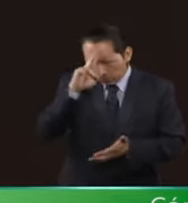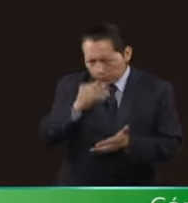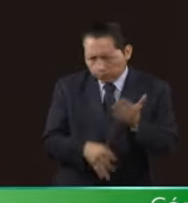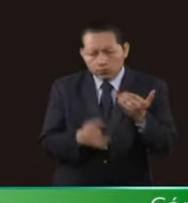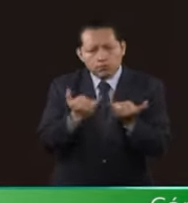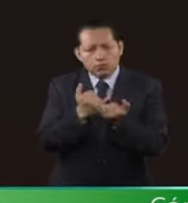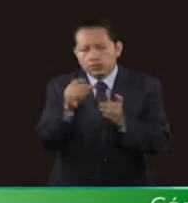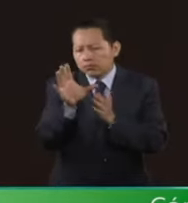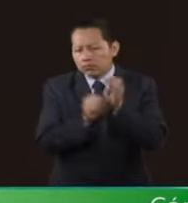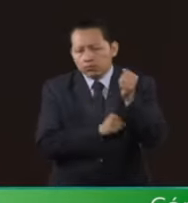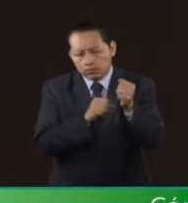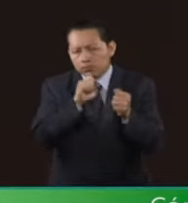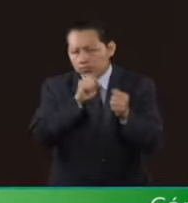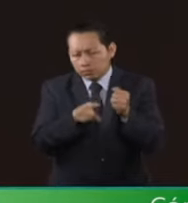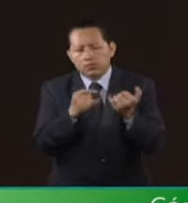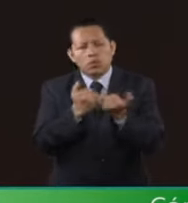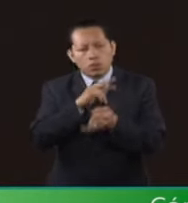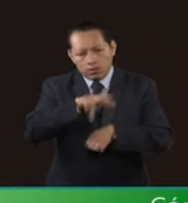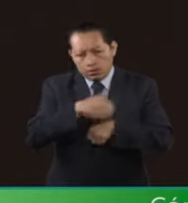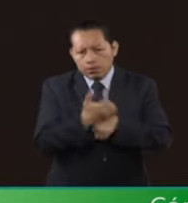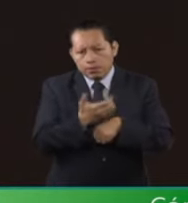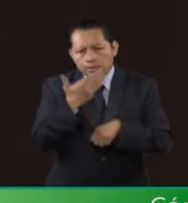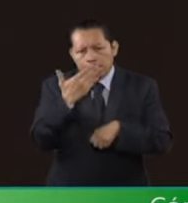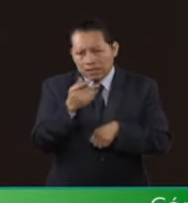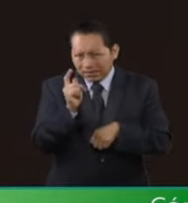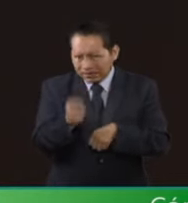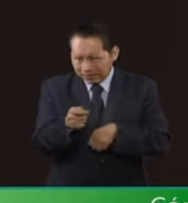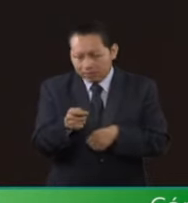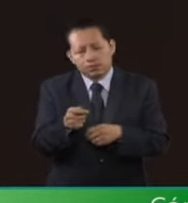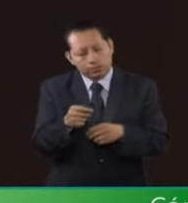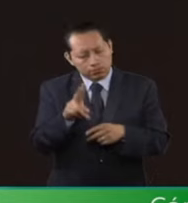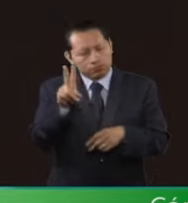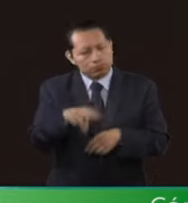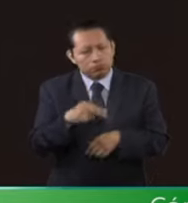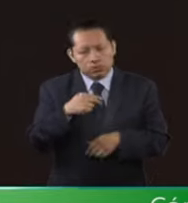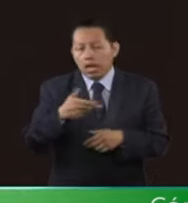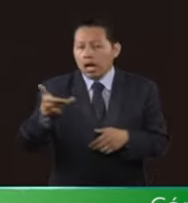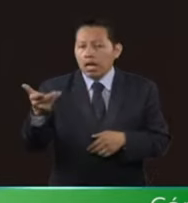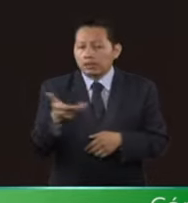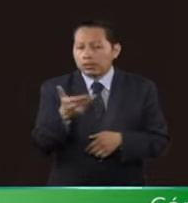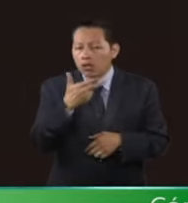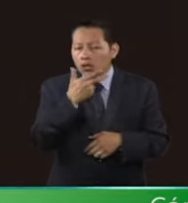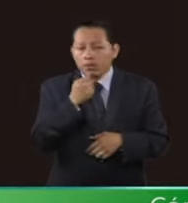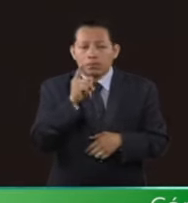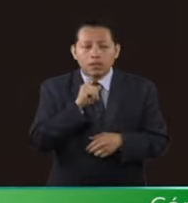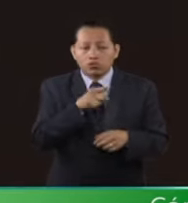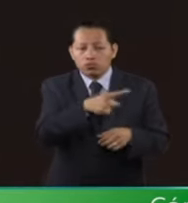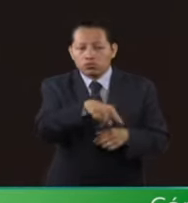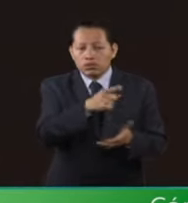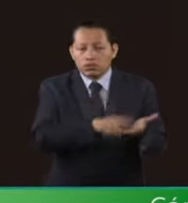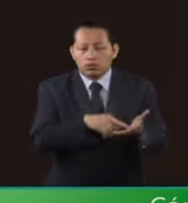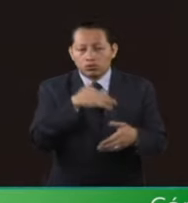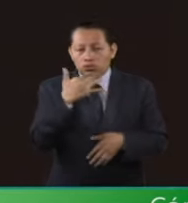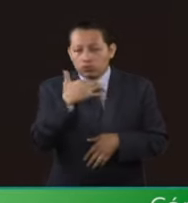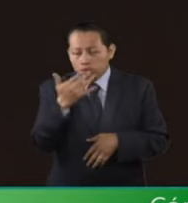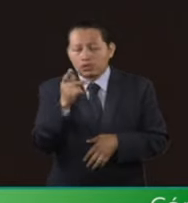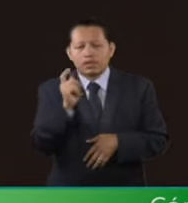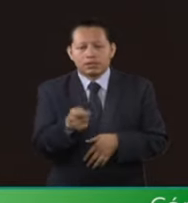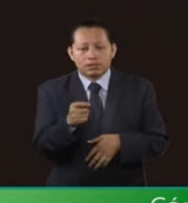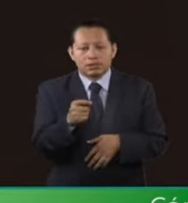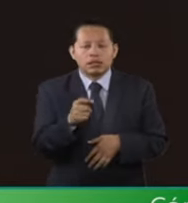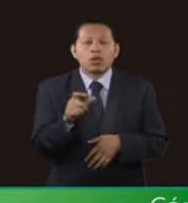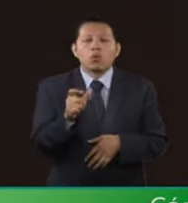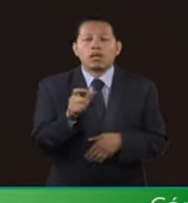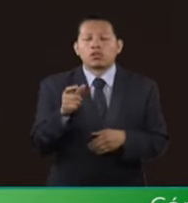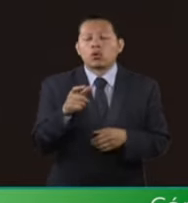principios constitucionales republicanos es un acto de hombres y mujeres corruptos. El poder, cuando no